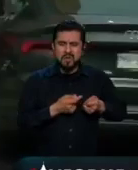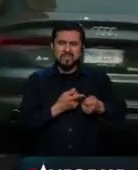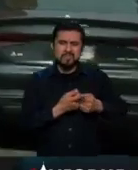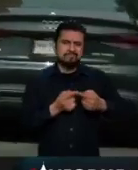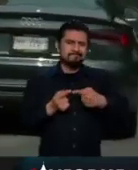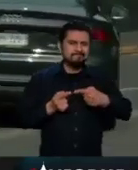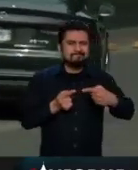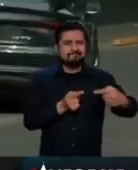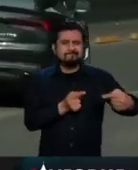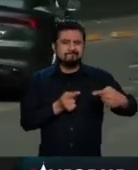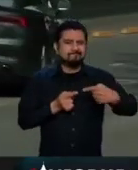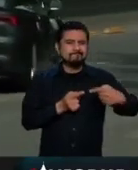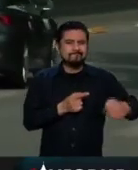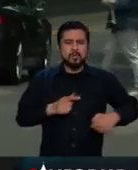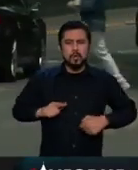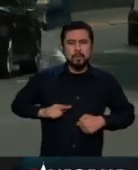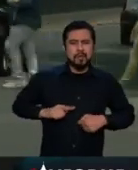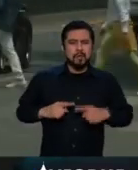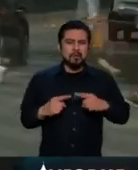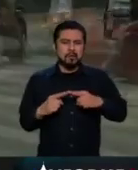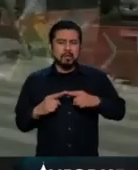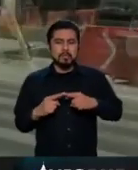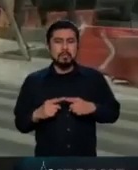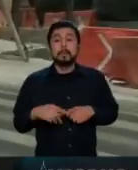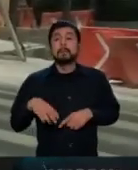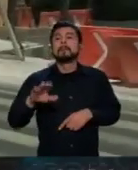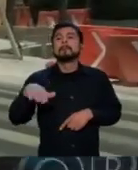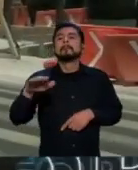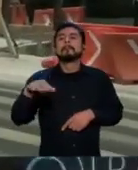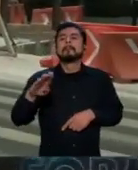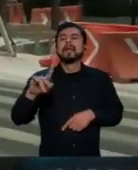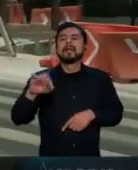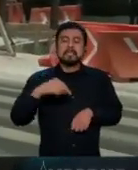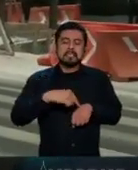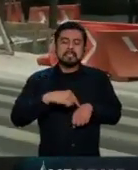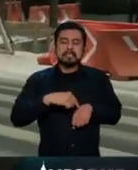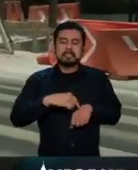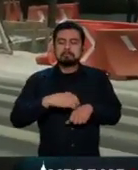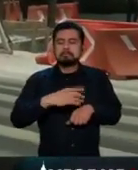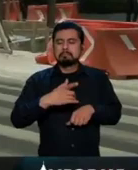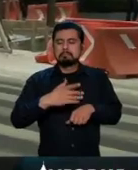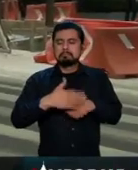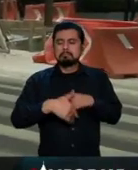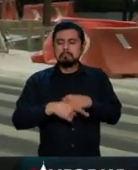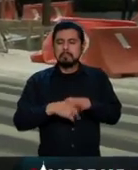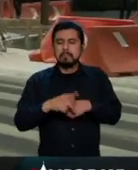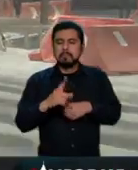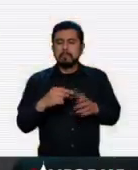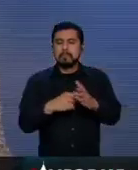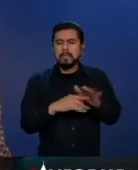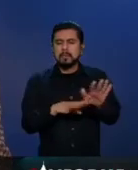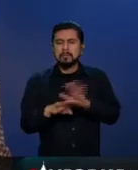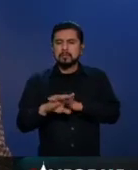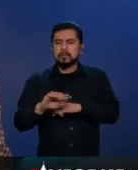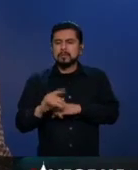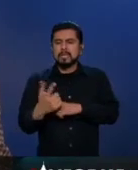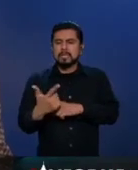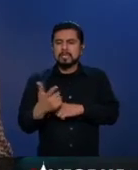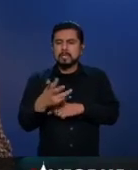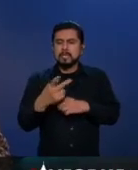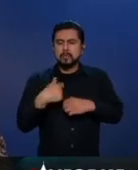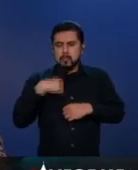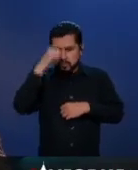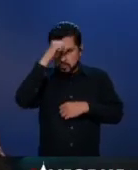mexicano. Bernardo, nos queda poco tiempo, pero hay que recordar aquí que en 1997 un clérigo, Raúl Soto, desde la